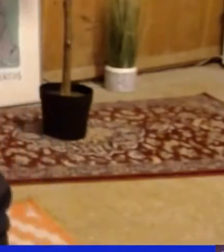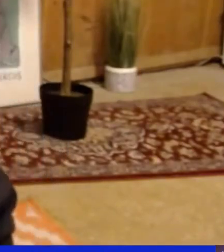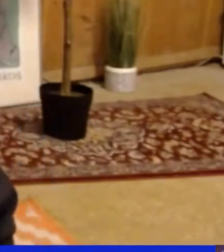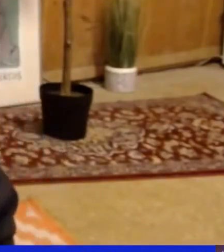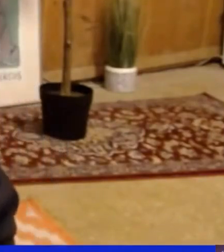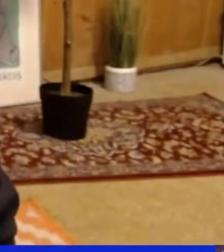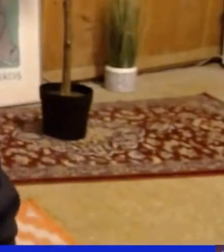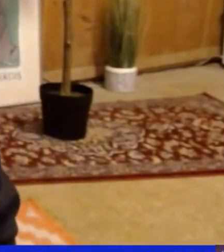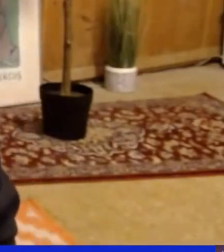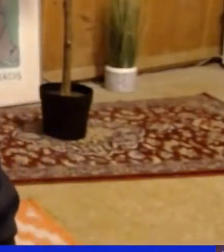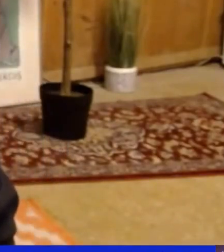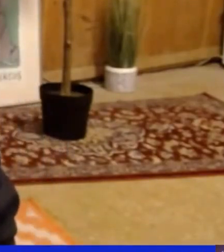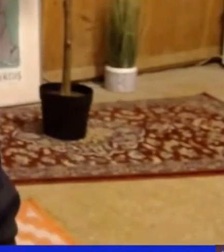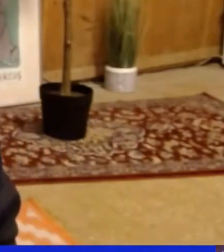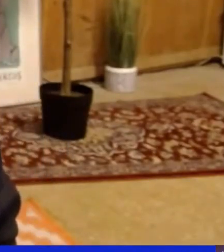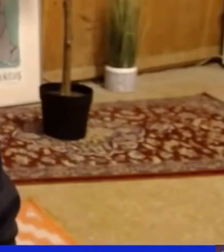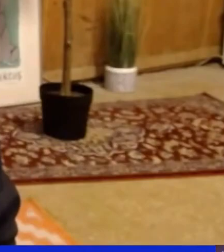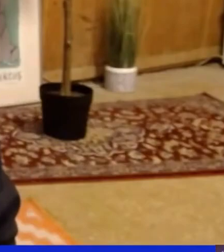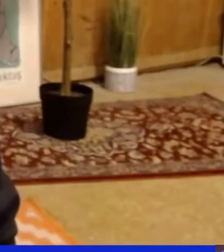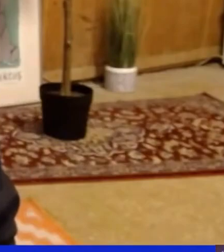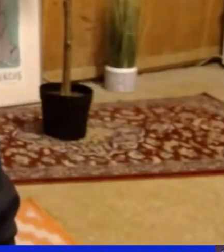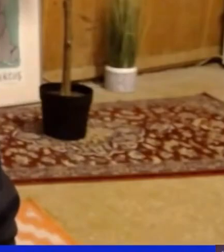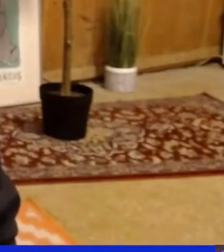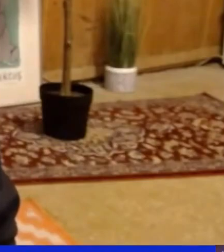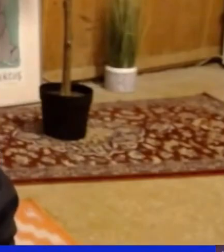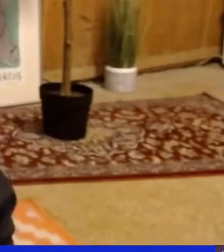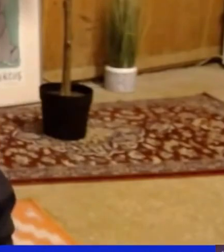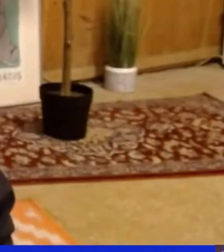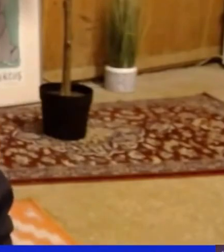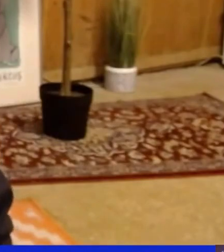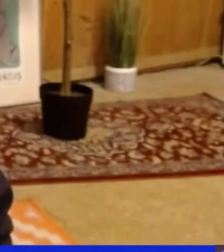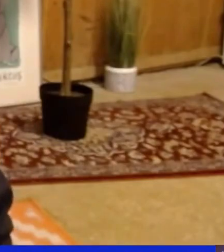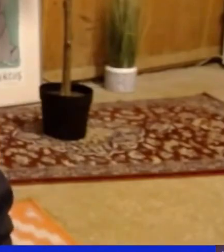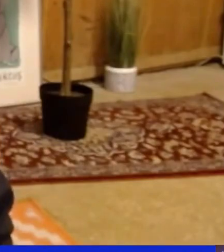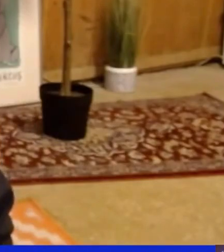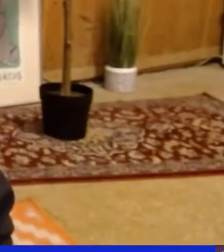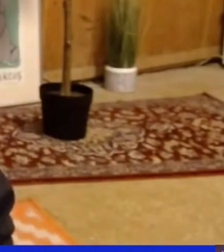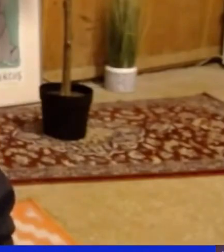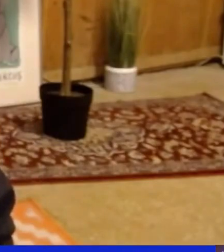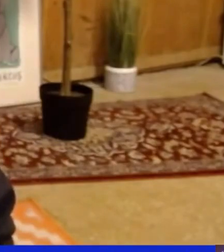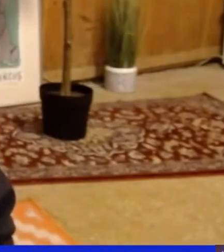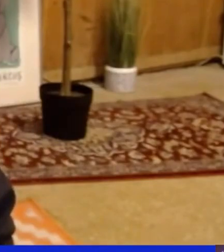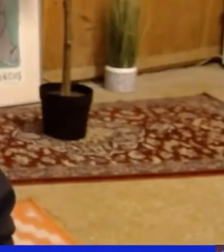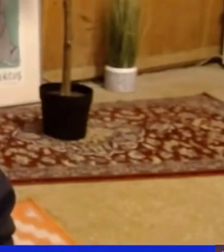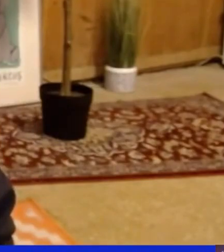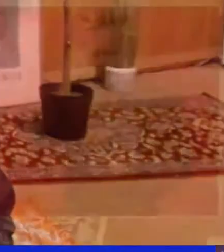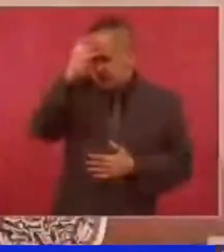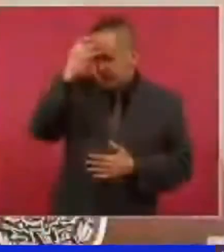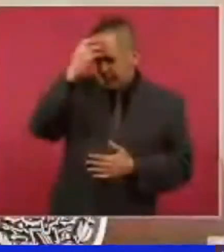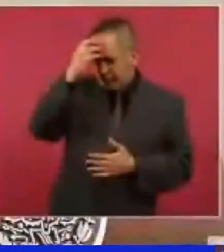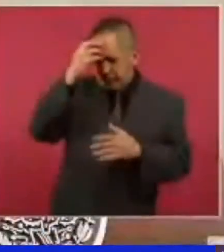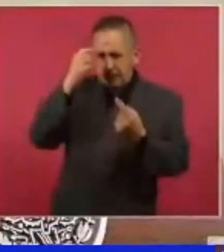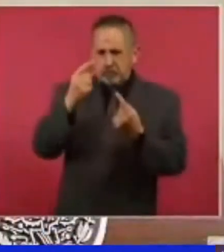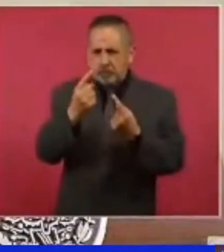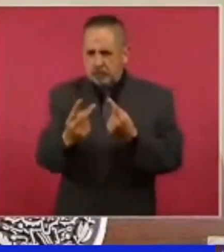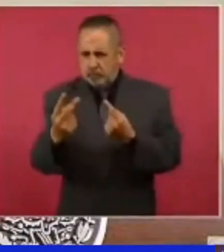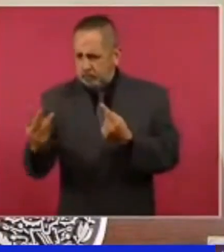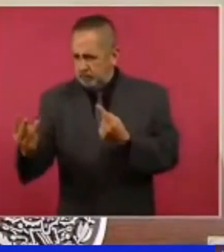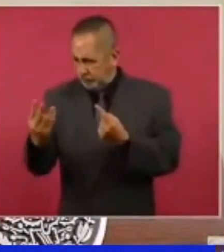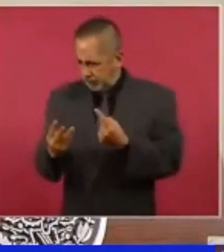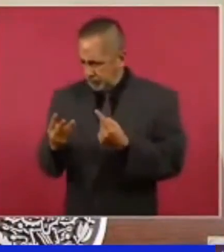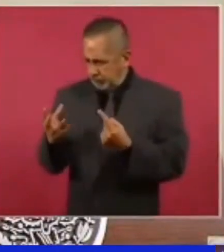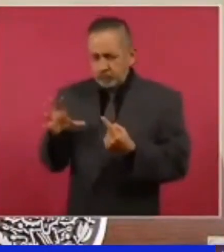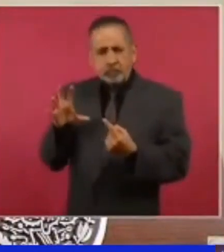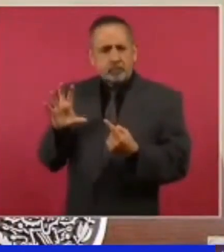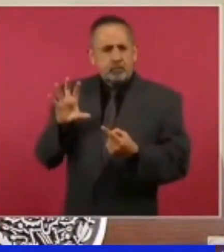eso, cuando insiste Jorge Chaparro, el corresponsal, el presidente en algún momento dice, mira,